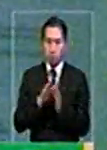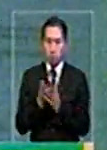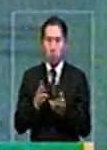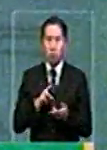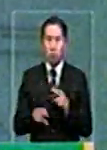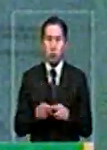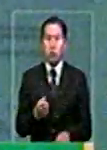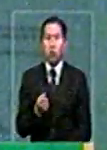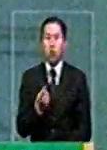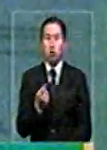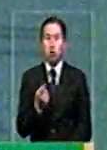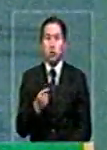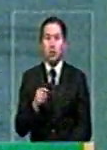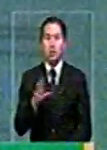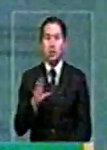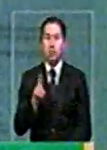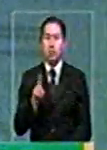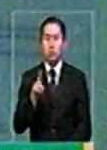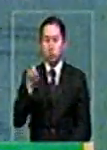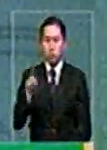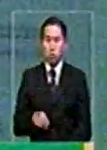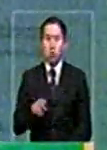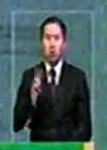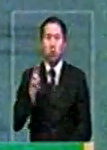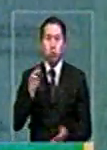1151, quebrado 2015.